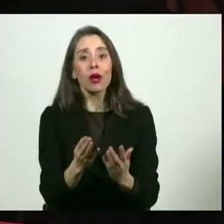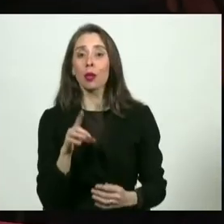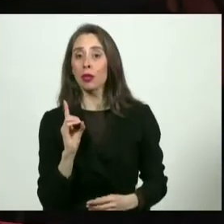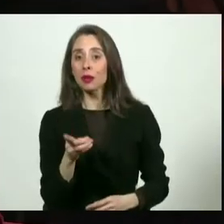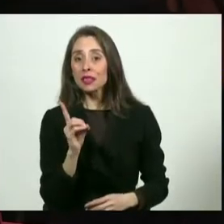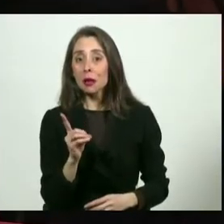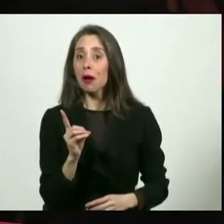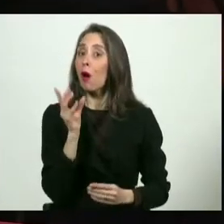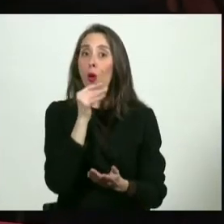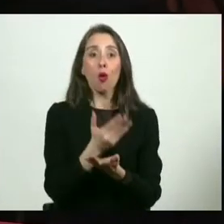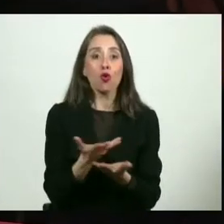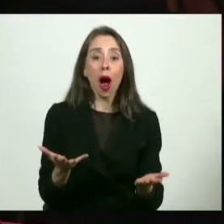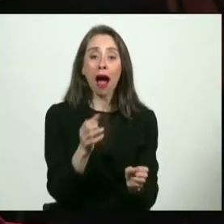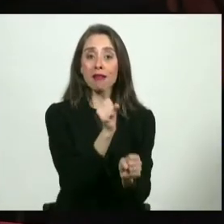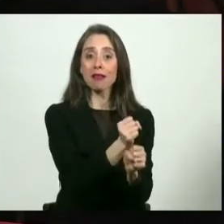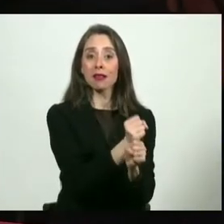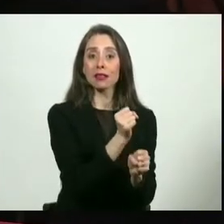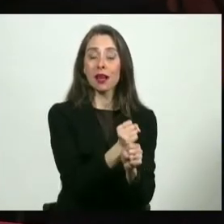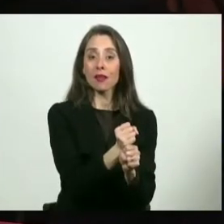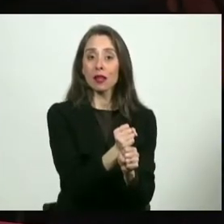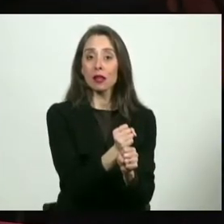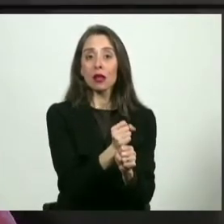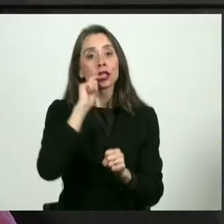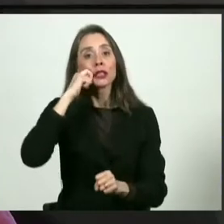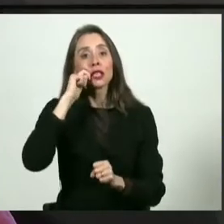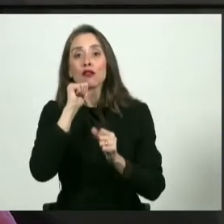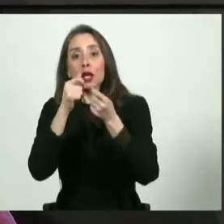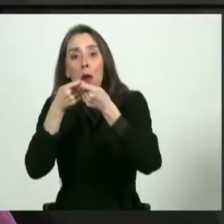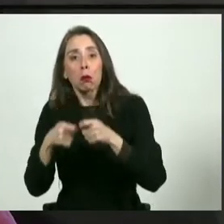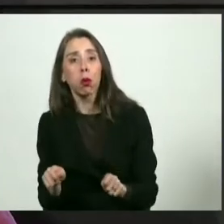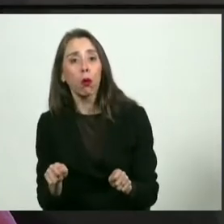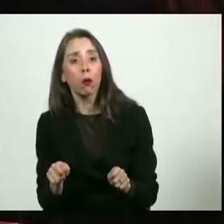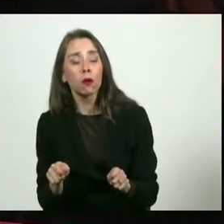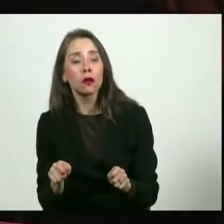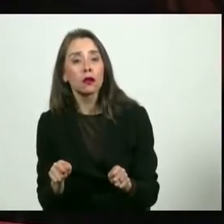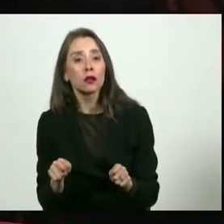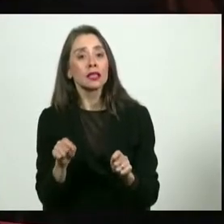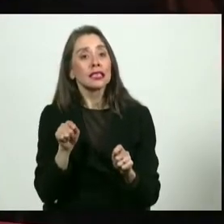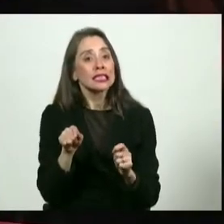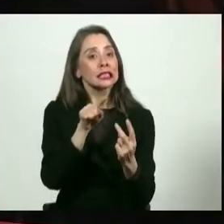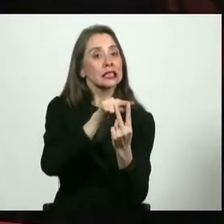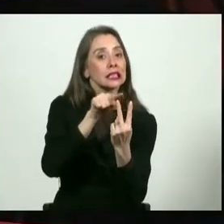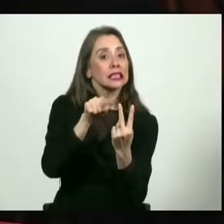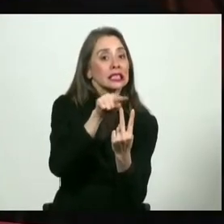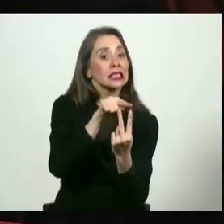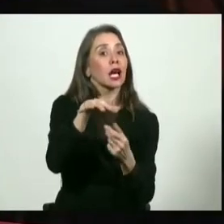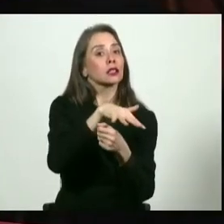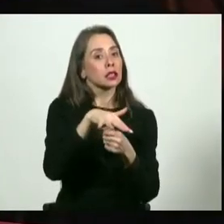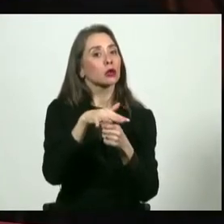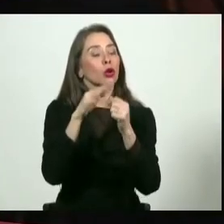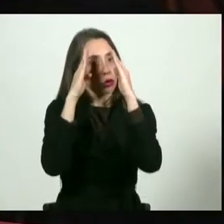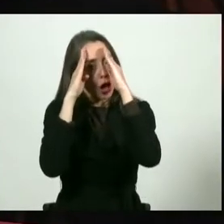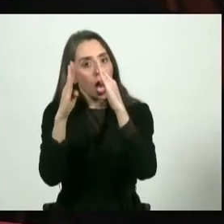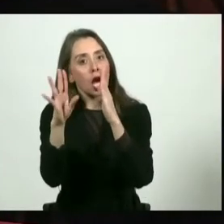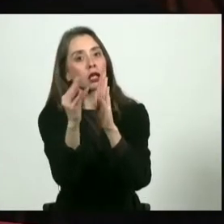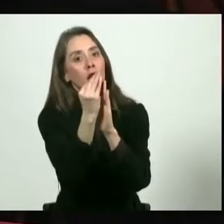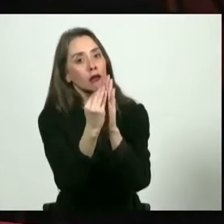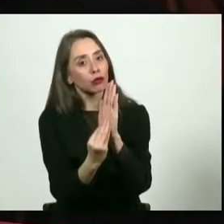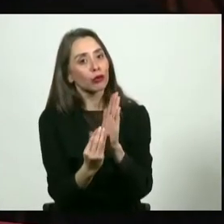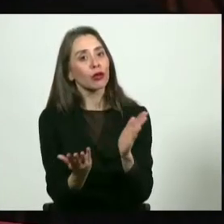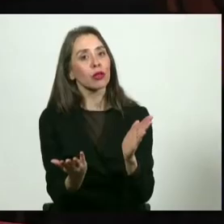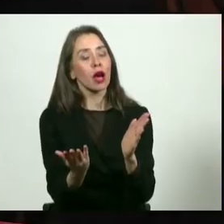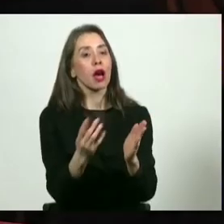la discapacidad, si no hay empleo, es sinónimo de pobreza. Y esas situaciones que tenemos hoy día que abordar, particularmente